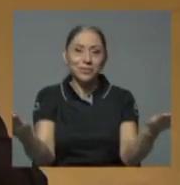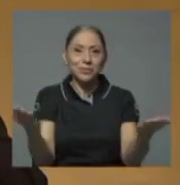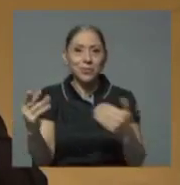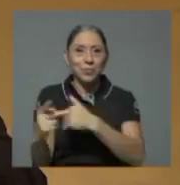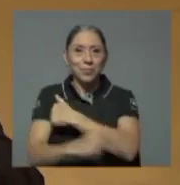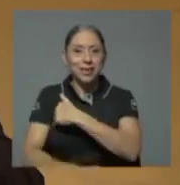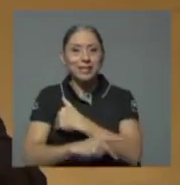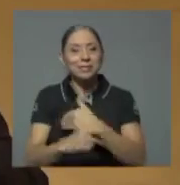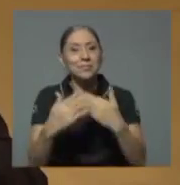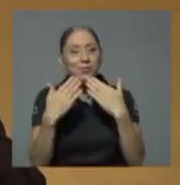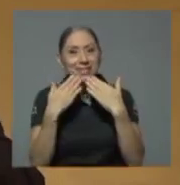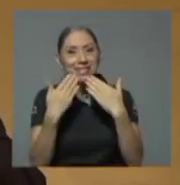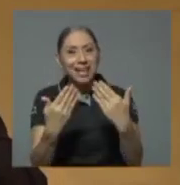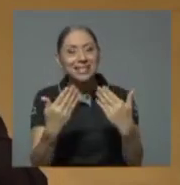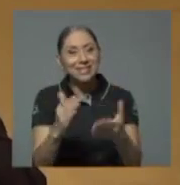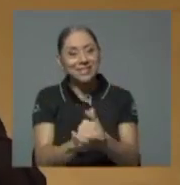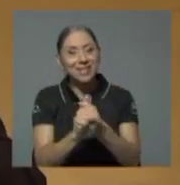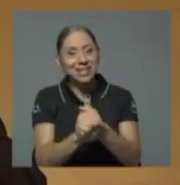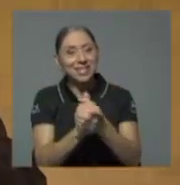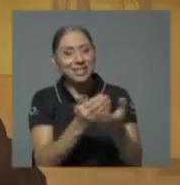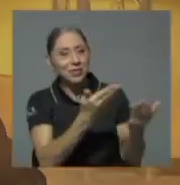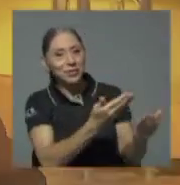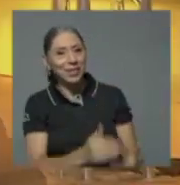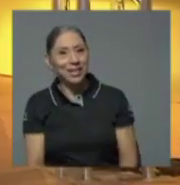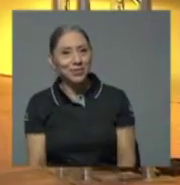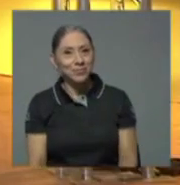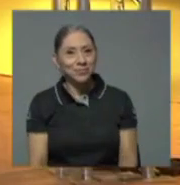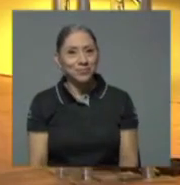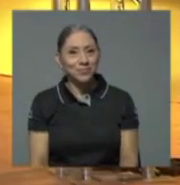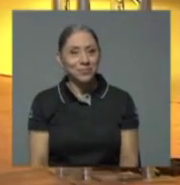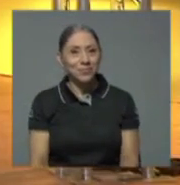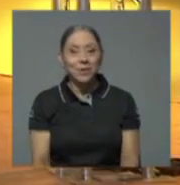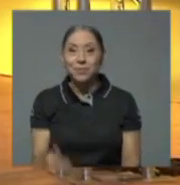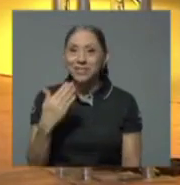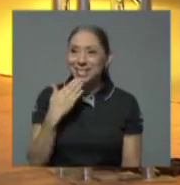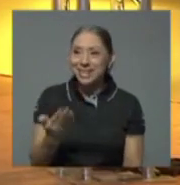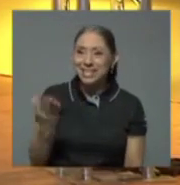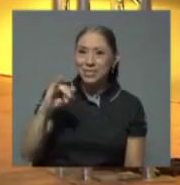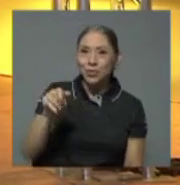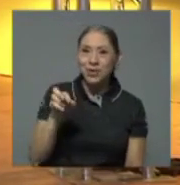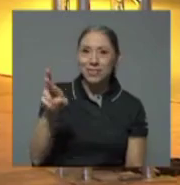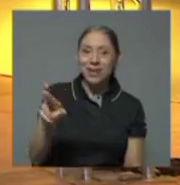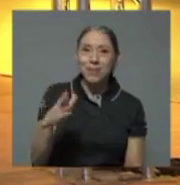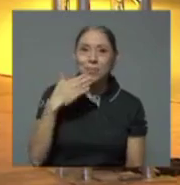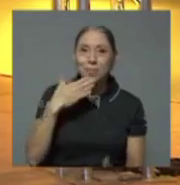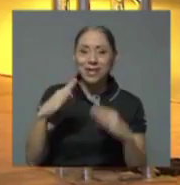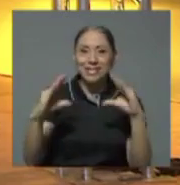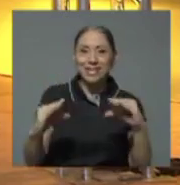país. Muchas gracias y felicitaciones, don Gerardo. Muchas gracias, don Juan Rafael. Buenas